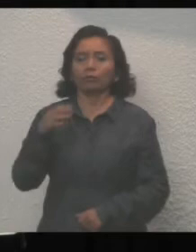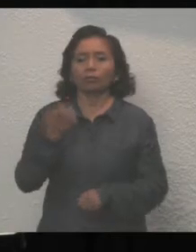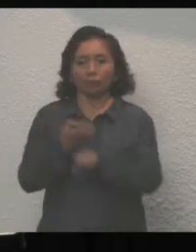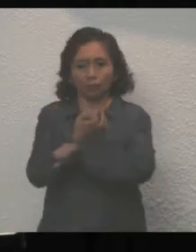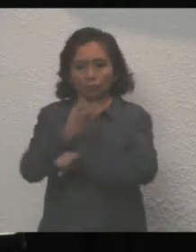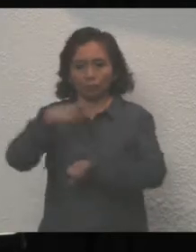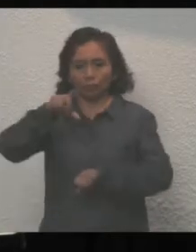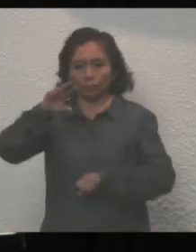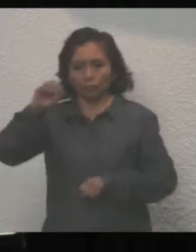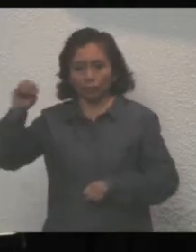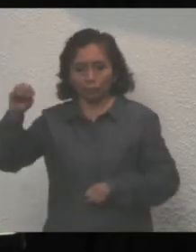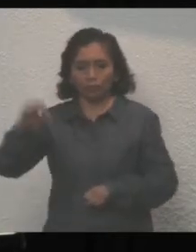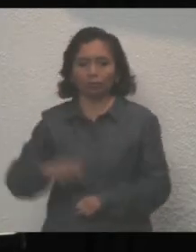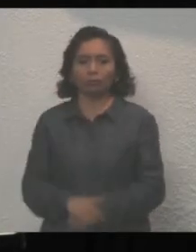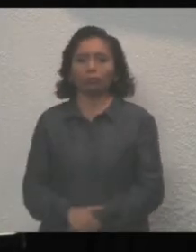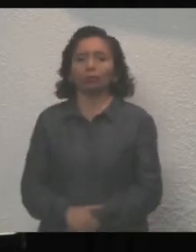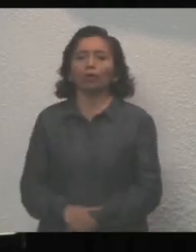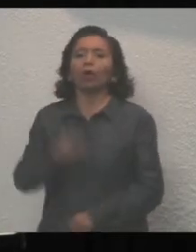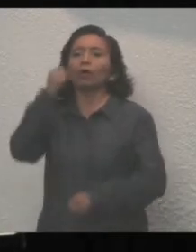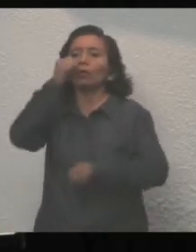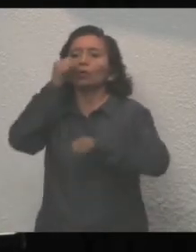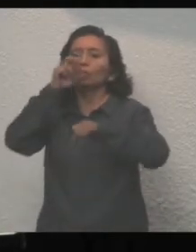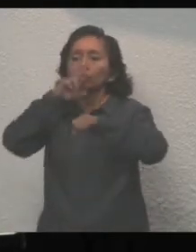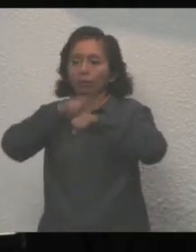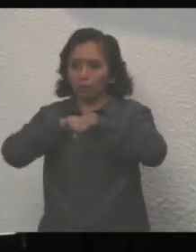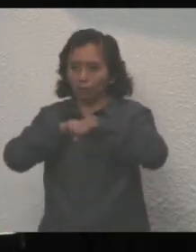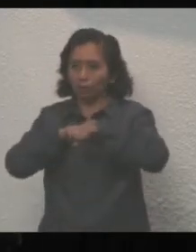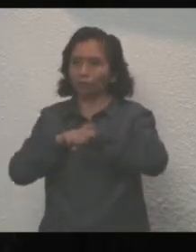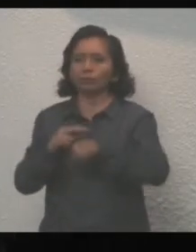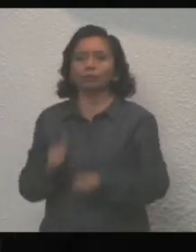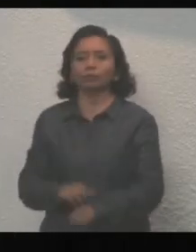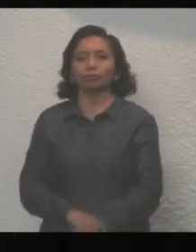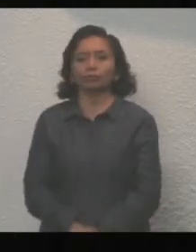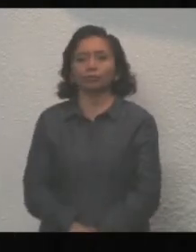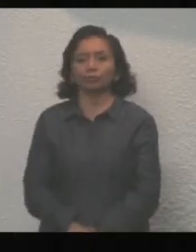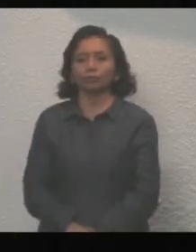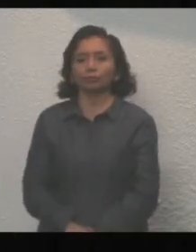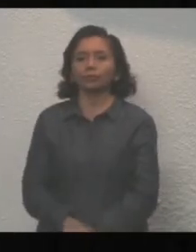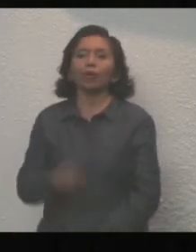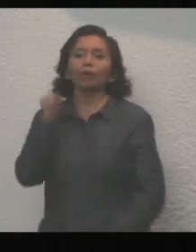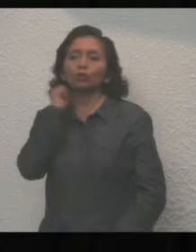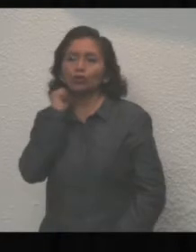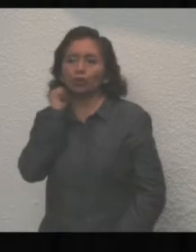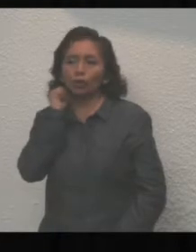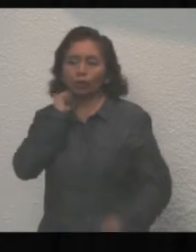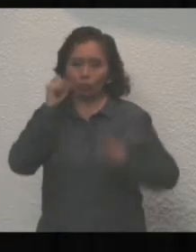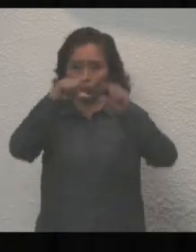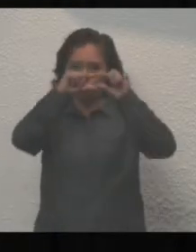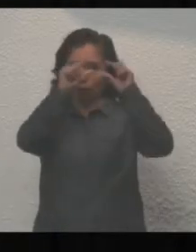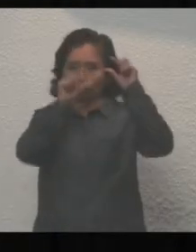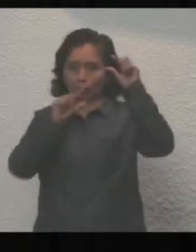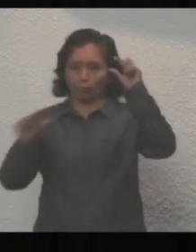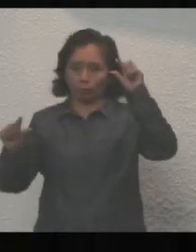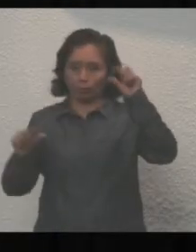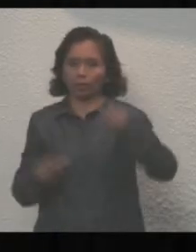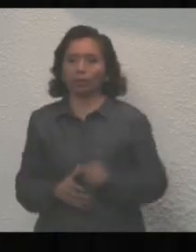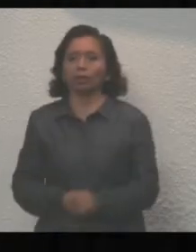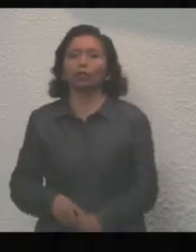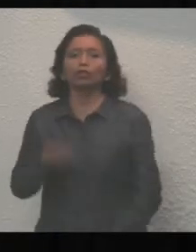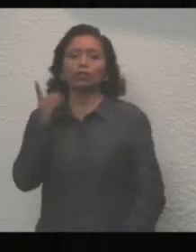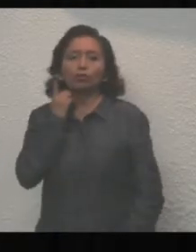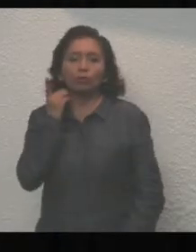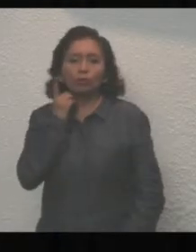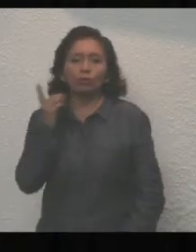Roo, a los secretarios del gabinete, a los senadores de la República,